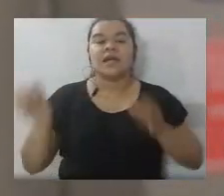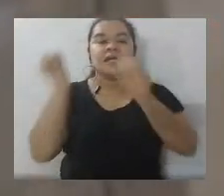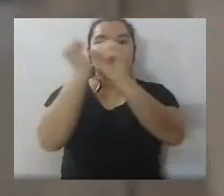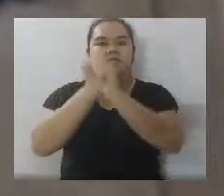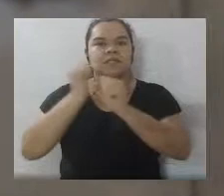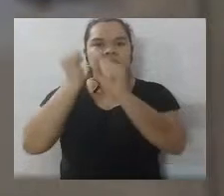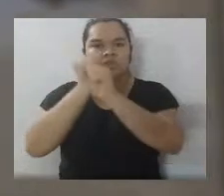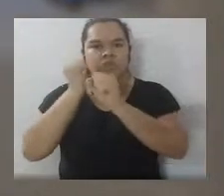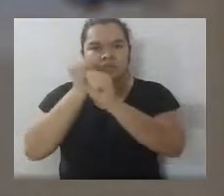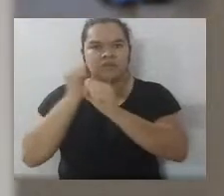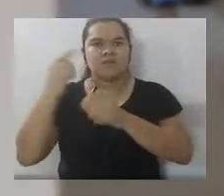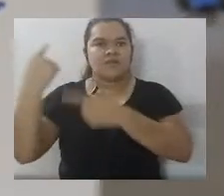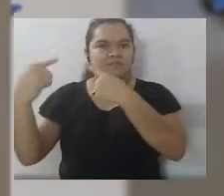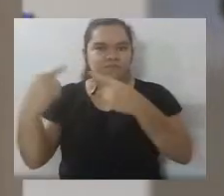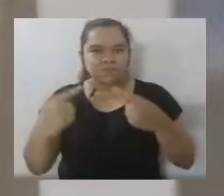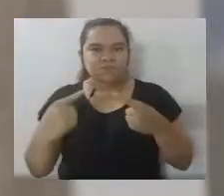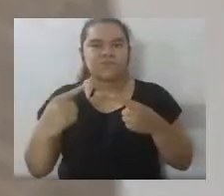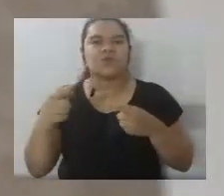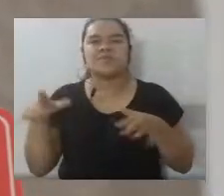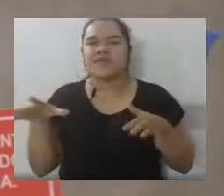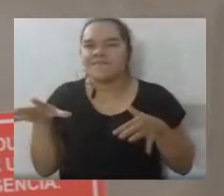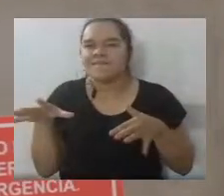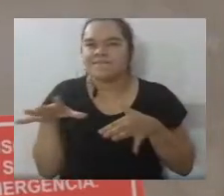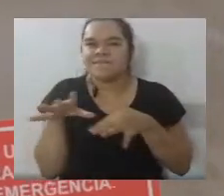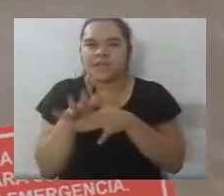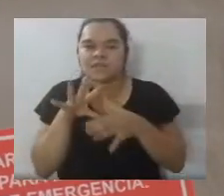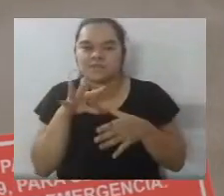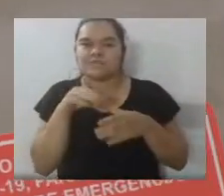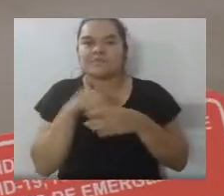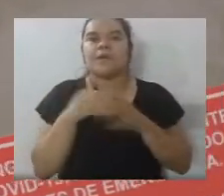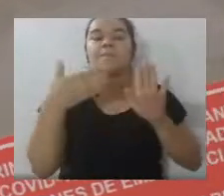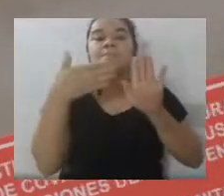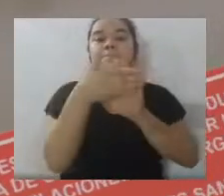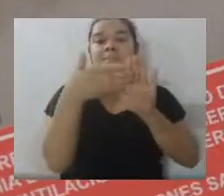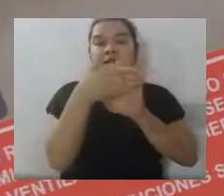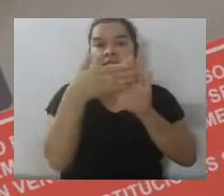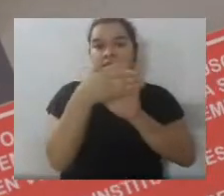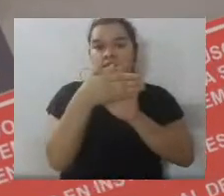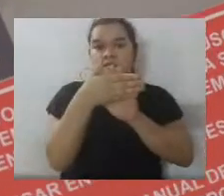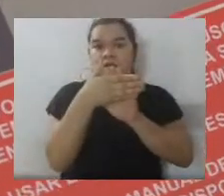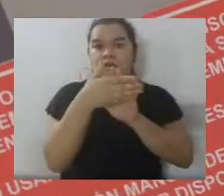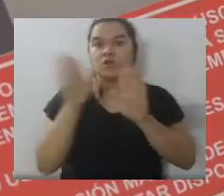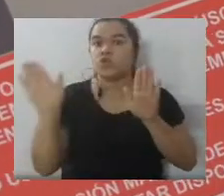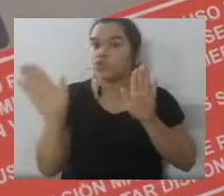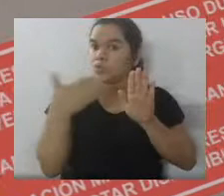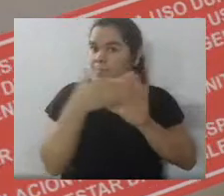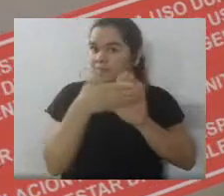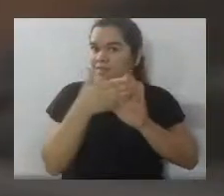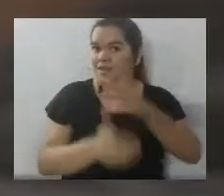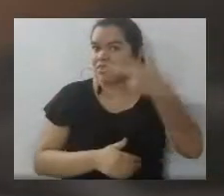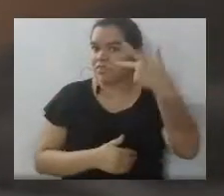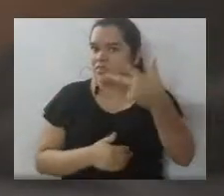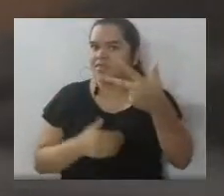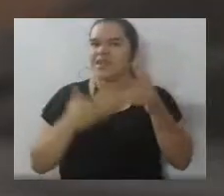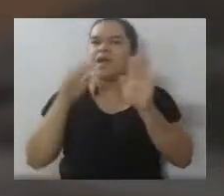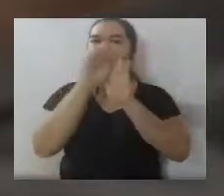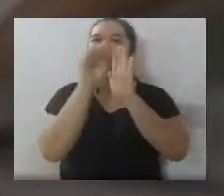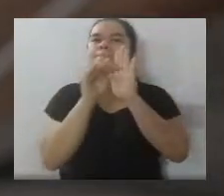ingeniería, normalmente todas las asignaturas constan de tres partes: una parte